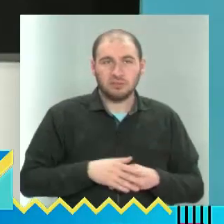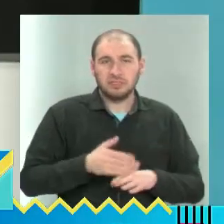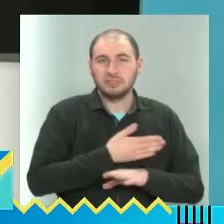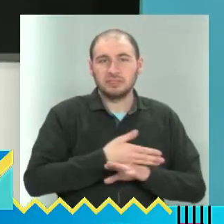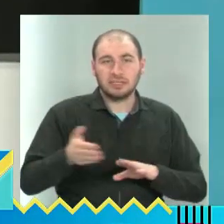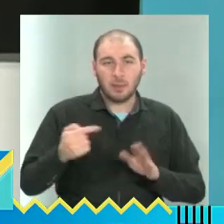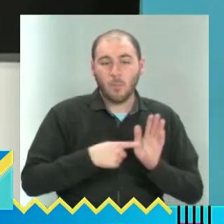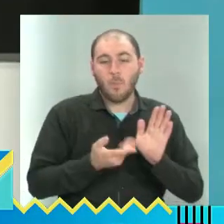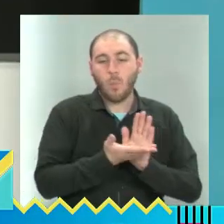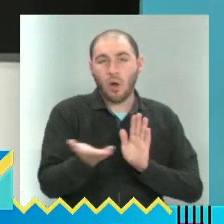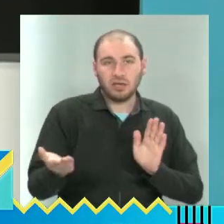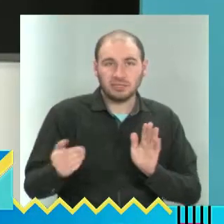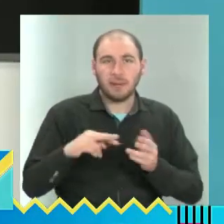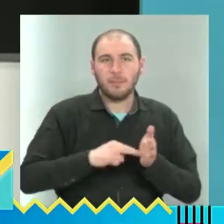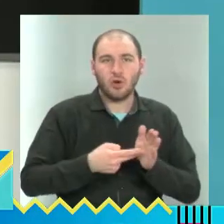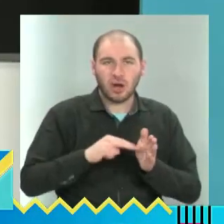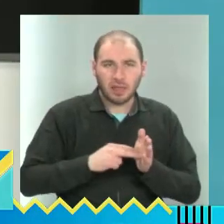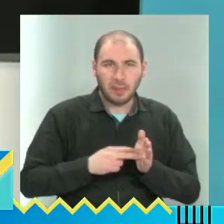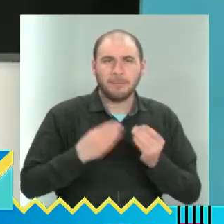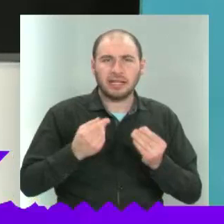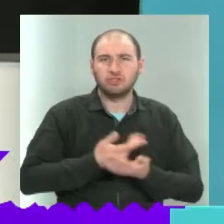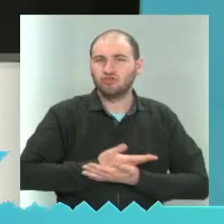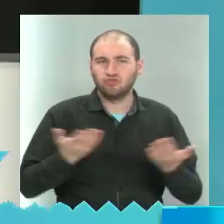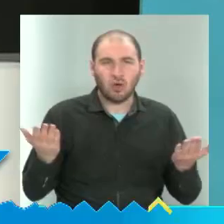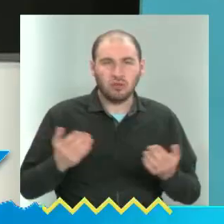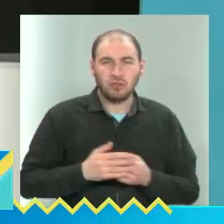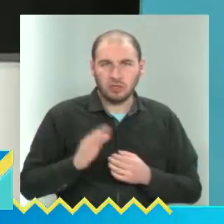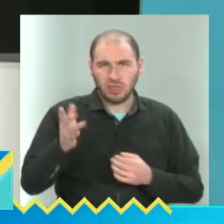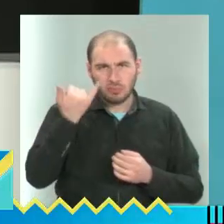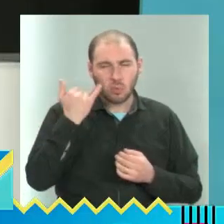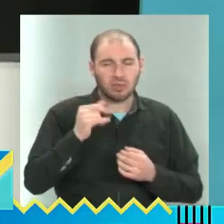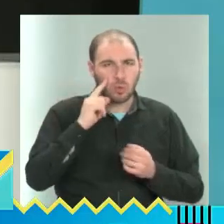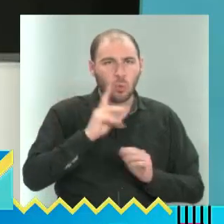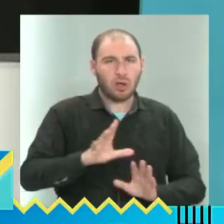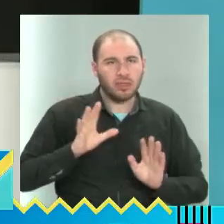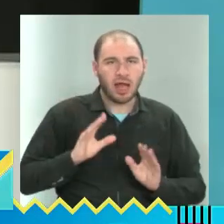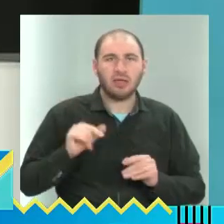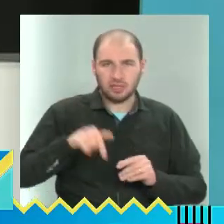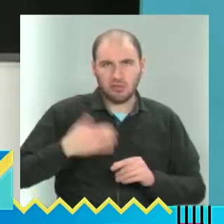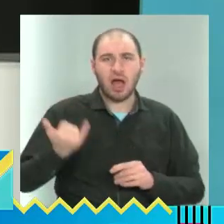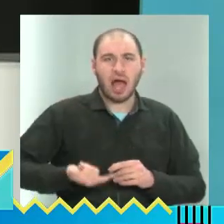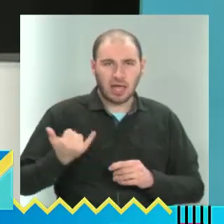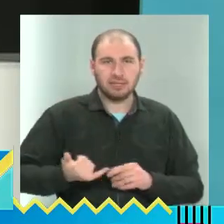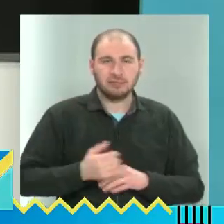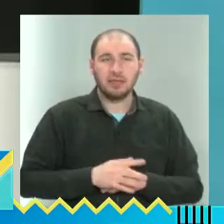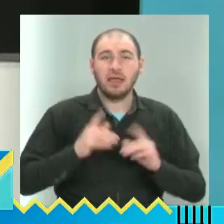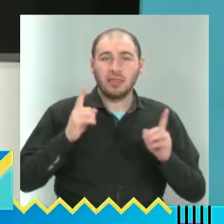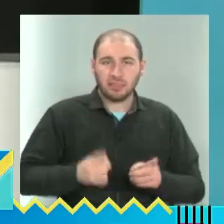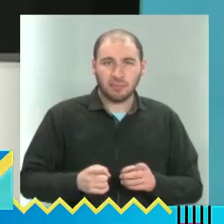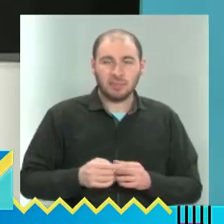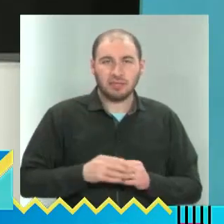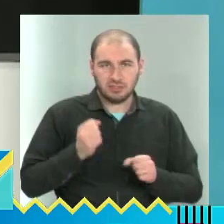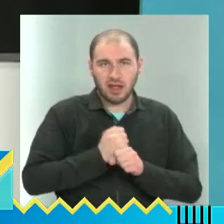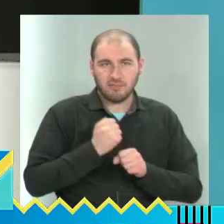seguir visibilizando esta problemática para que todos nos demos cuenta, estemos alerta de que esto pasa y sucede y que también se está